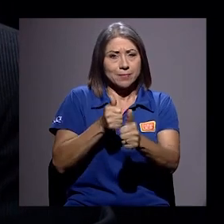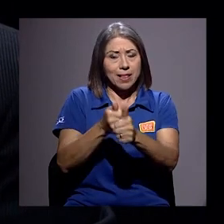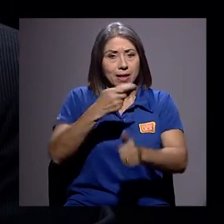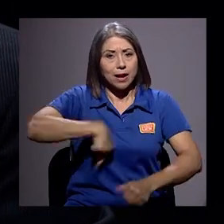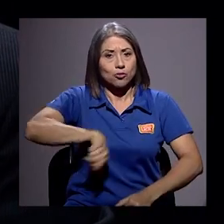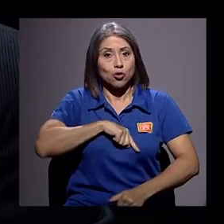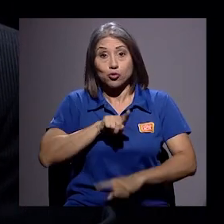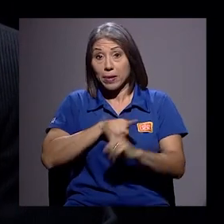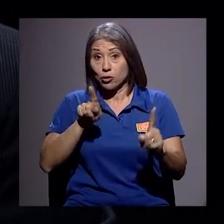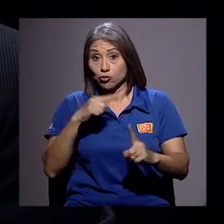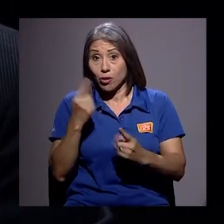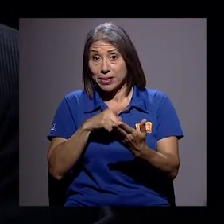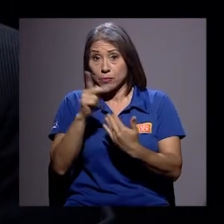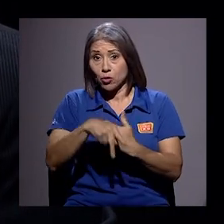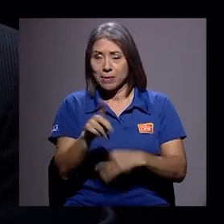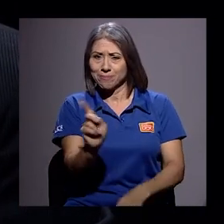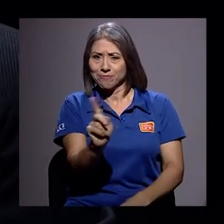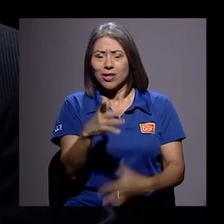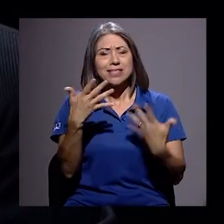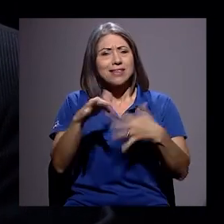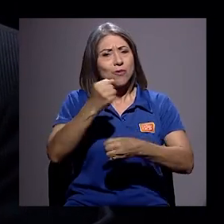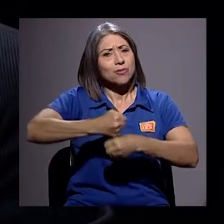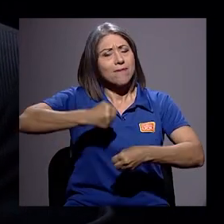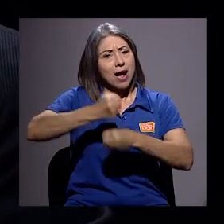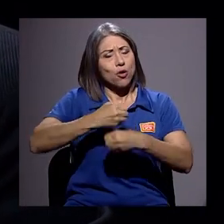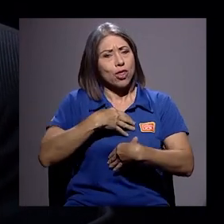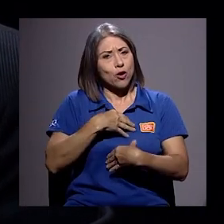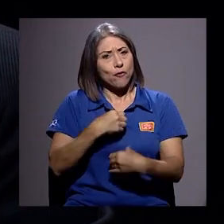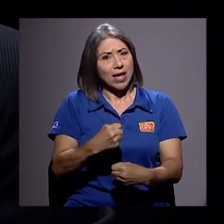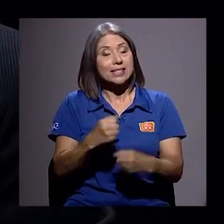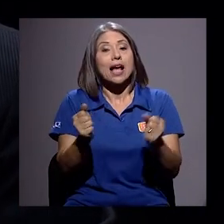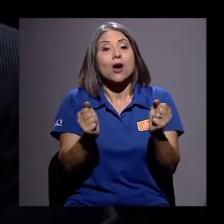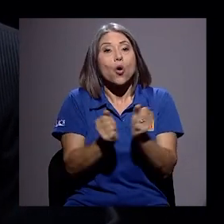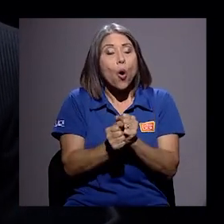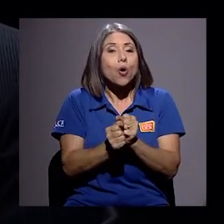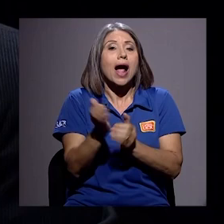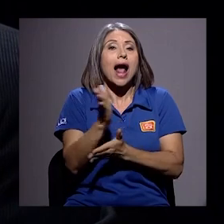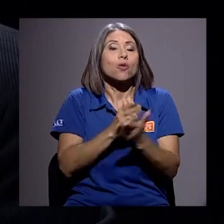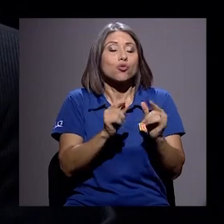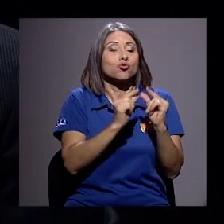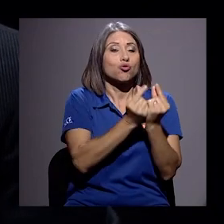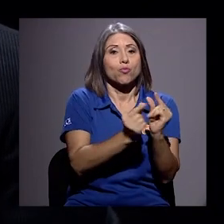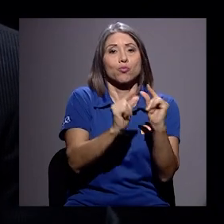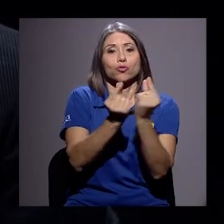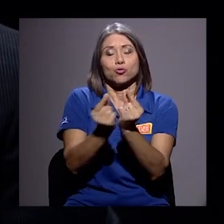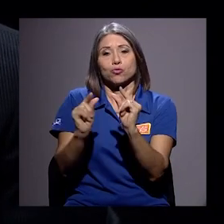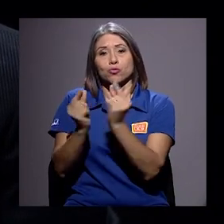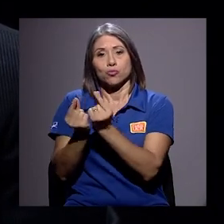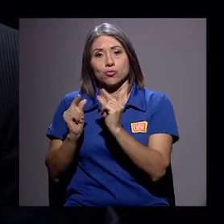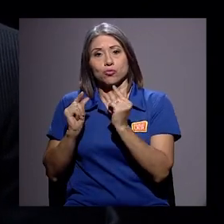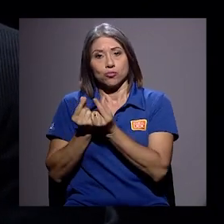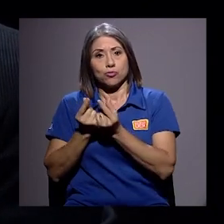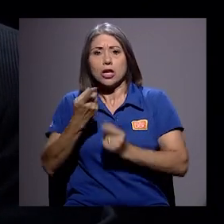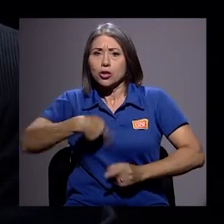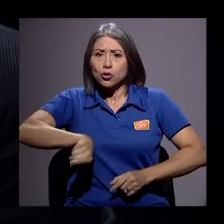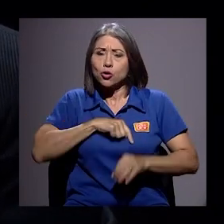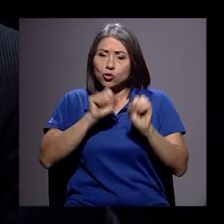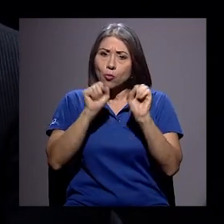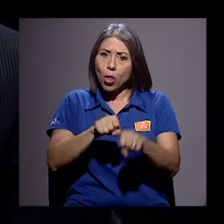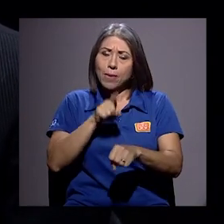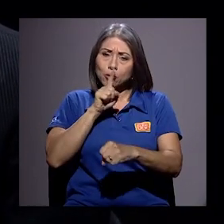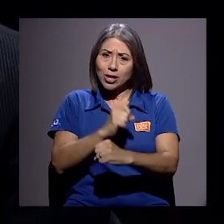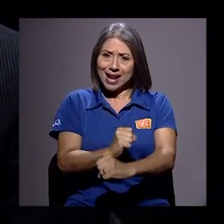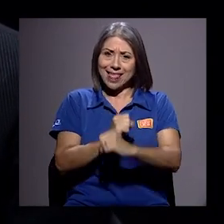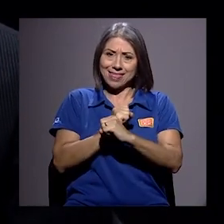sólo programa sino que ya hay un trabajo de confianza digamos tejida con algunos sectores y de garantías que nosotros podemos dar incluyendo esos sectores